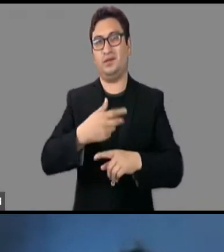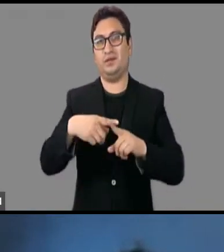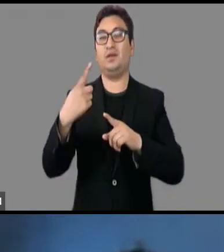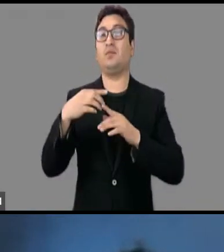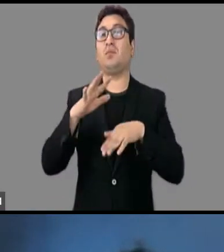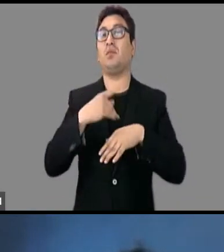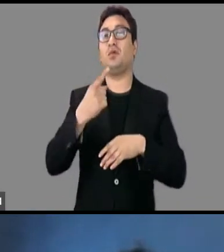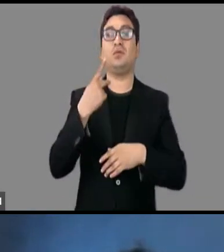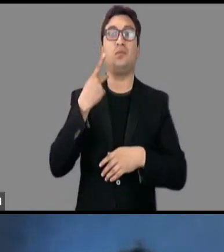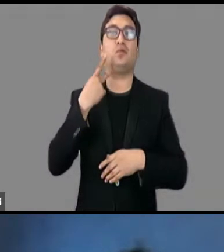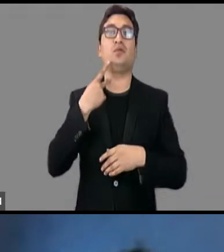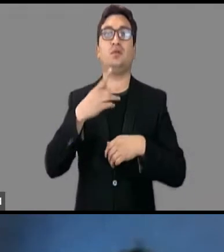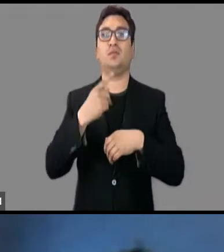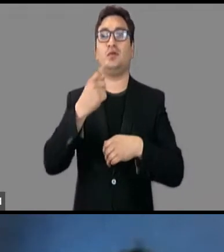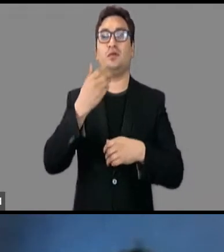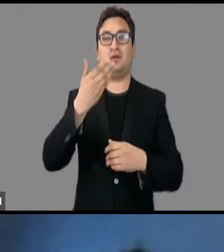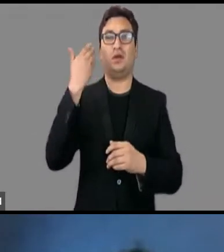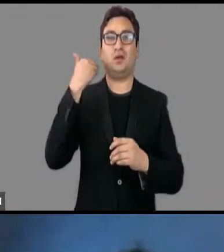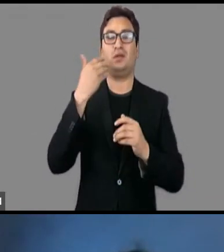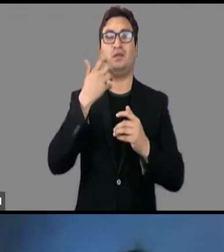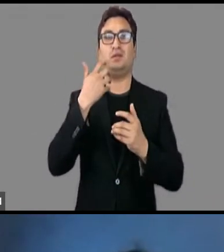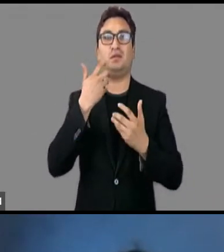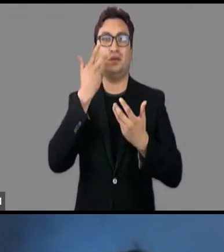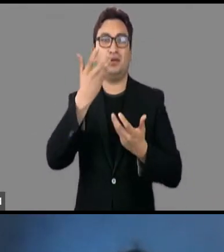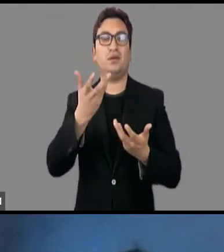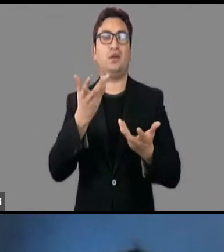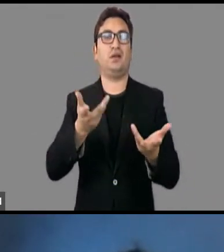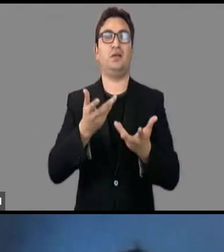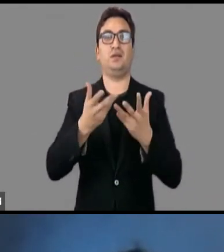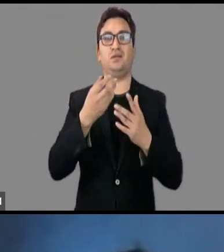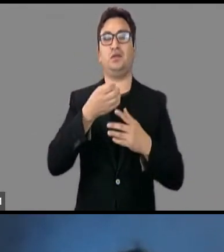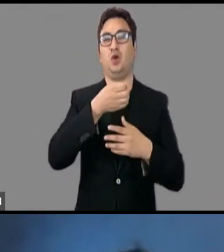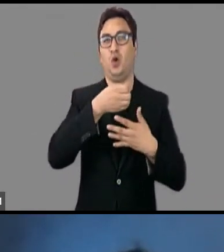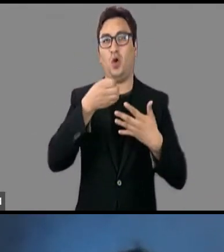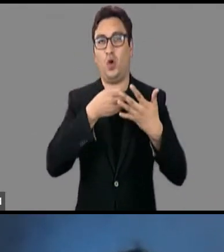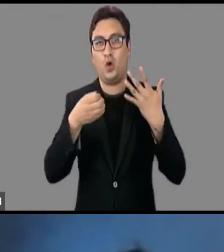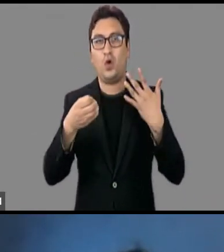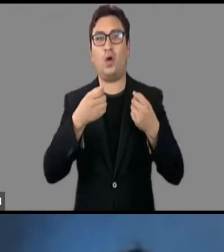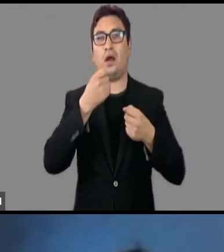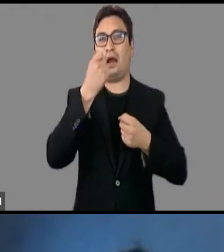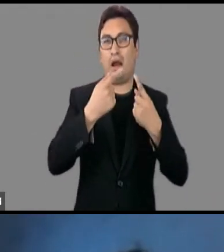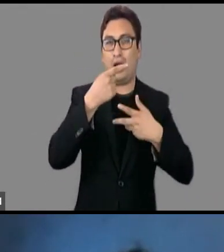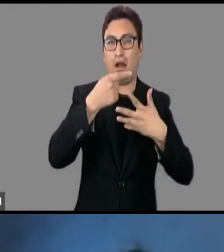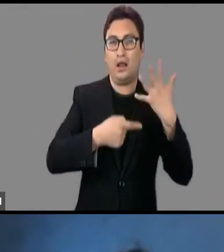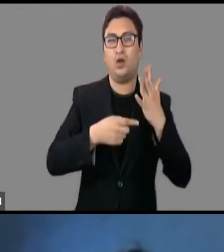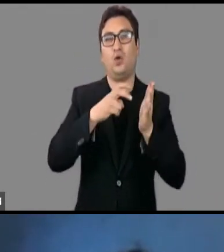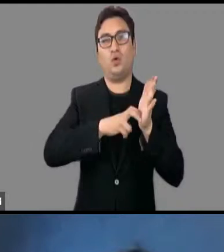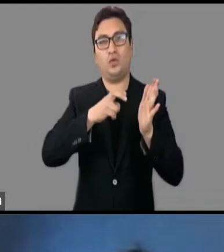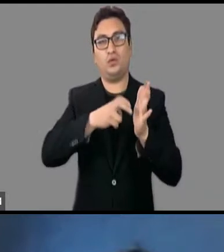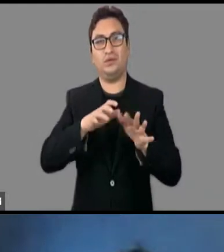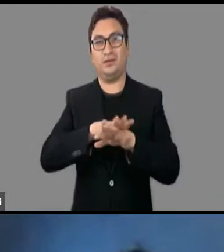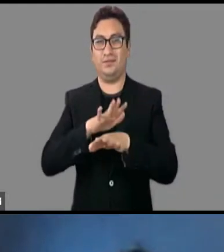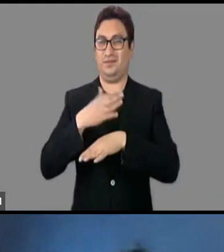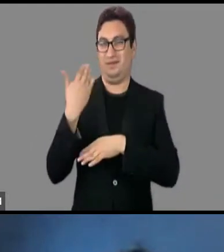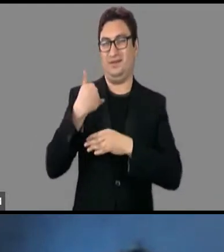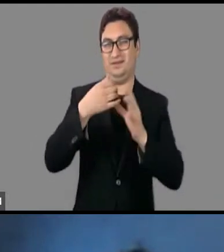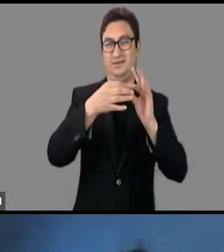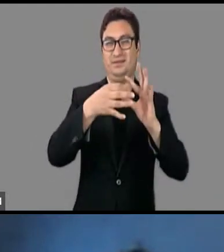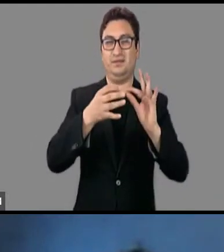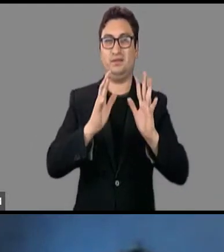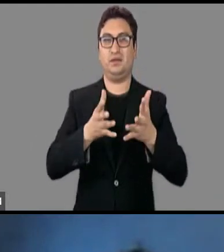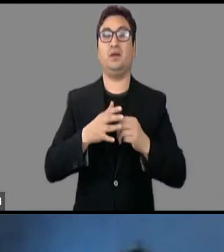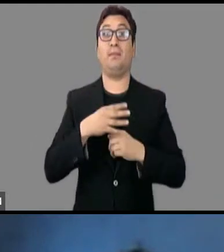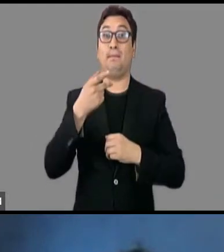cabo algunos protocolos, se han tratado de llevar a cabo unas reformas como las que ya hice referencia y sin embargo parece que hay